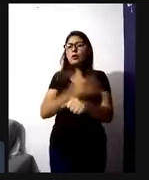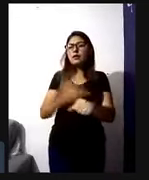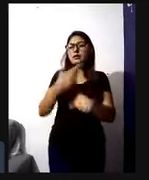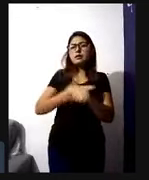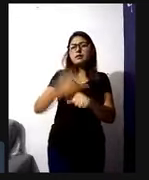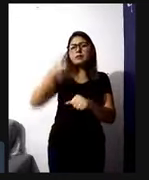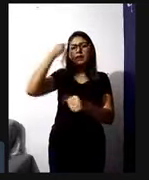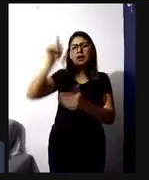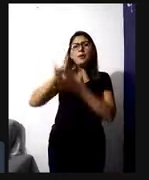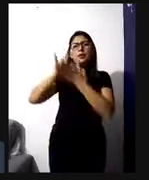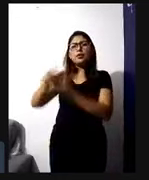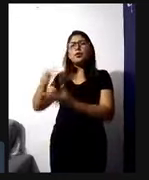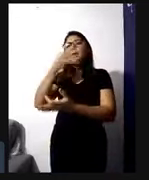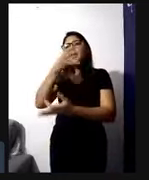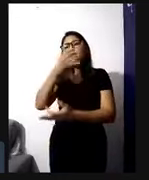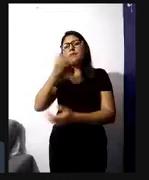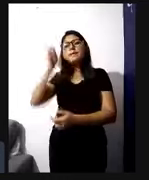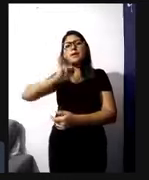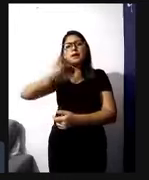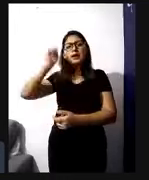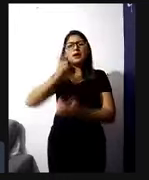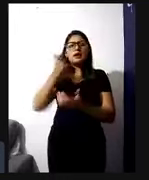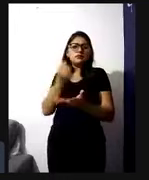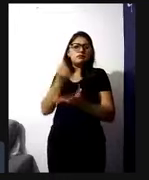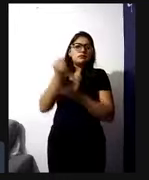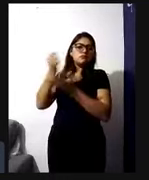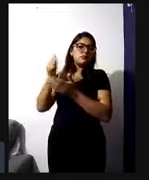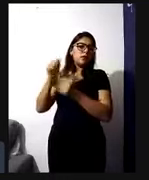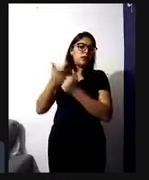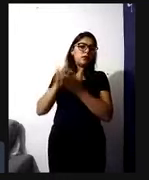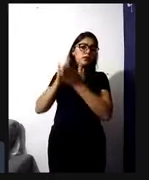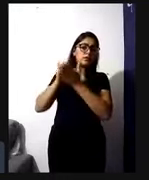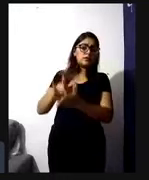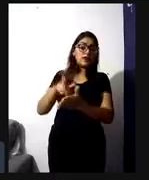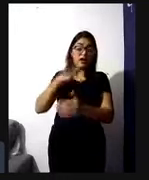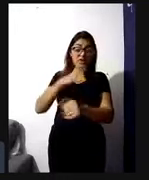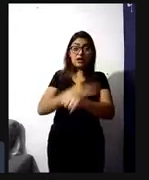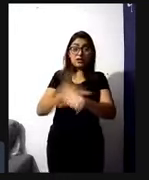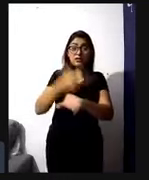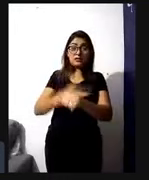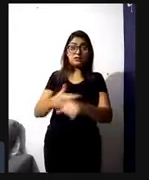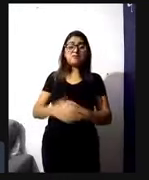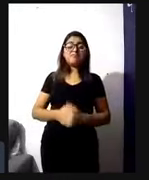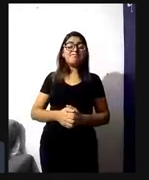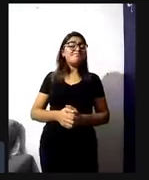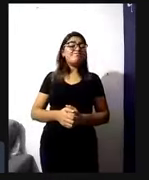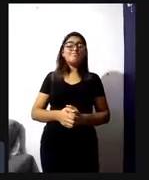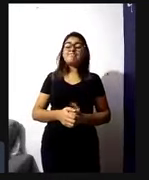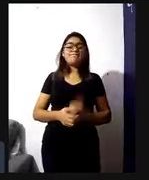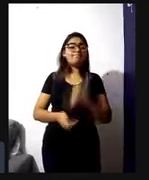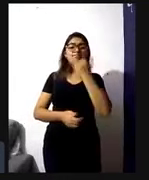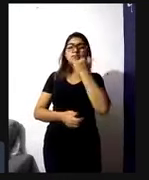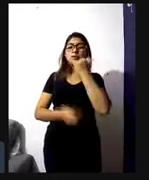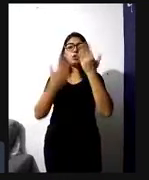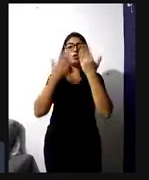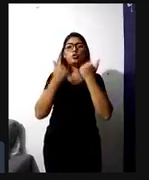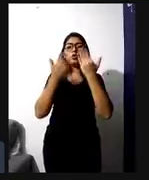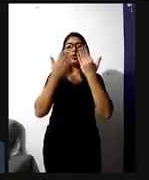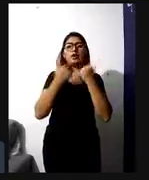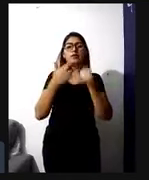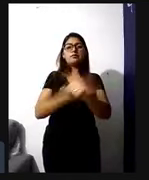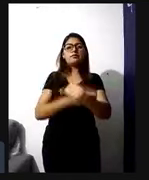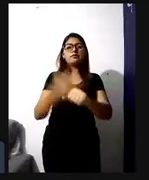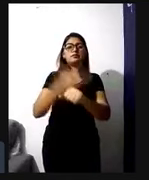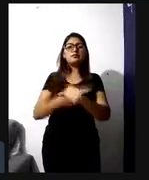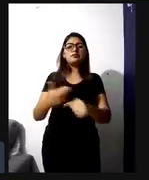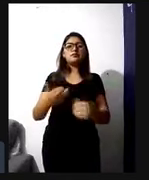sea medicamentos, becas, apoyo económico, etcétera? No, no hay. No hay. De hecho, fue algo que